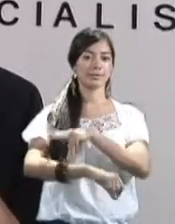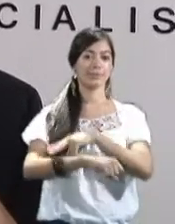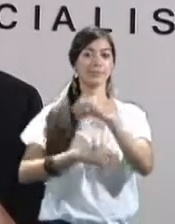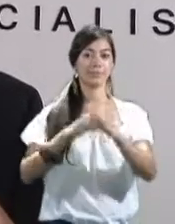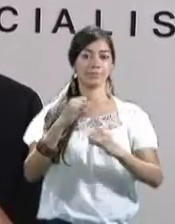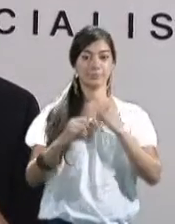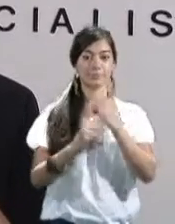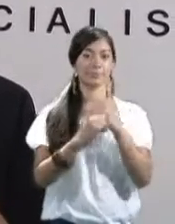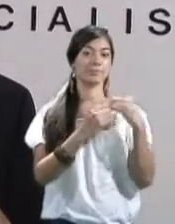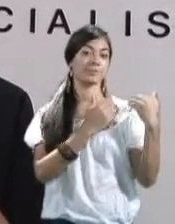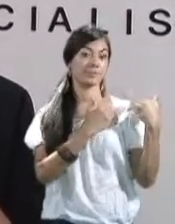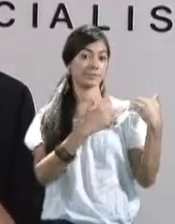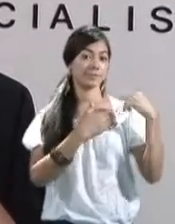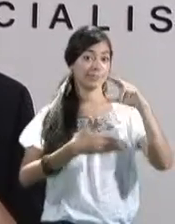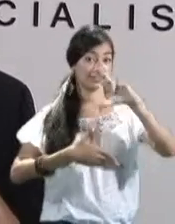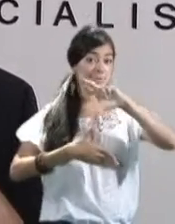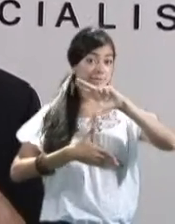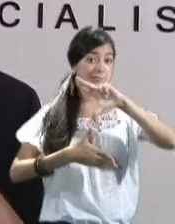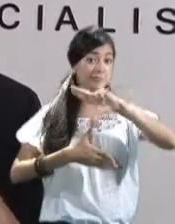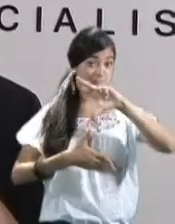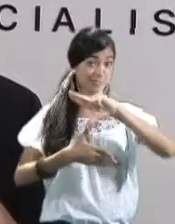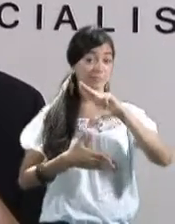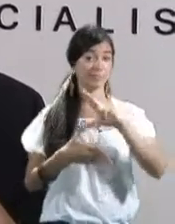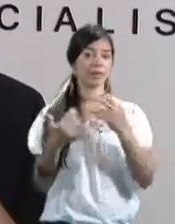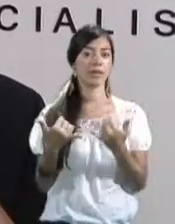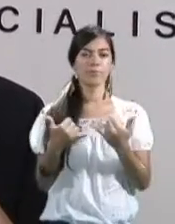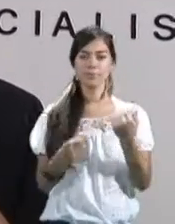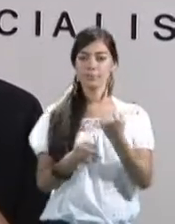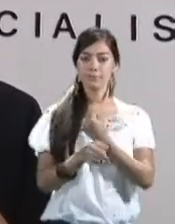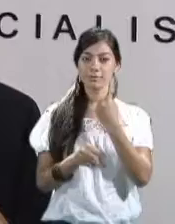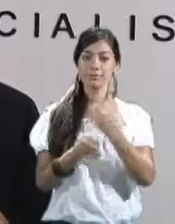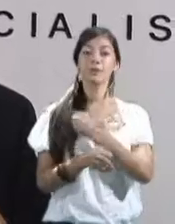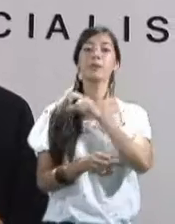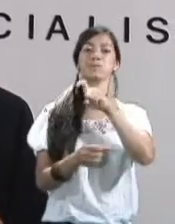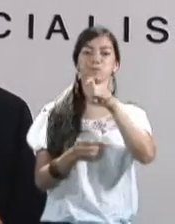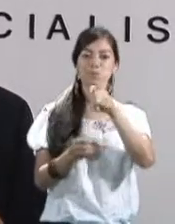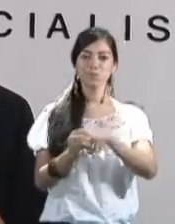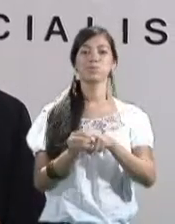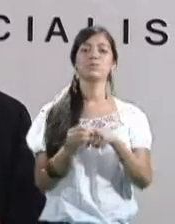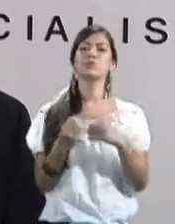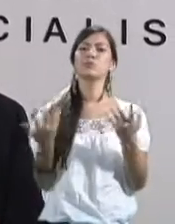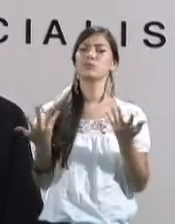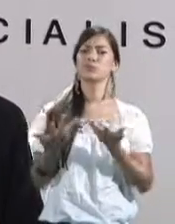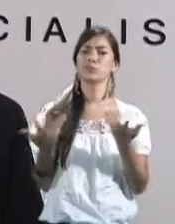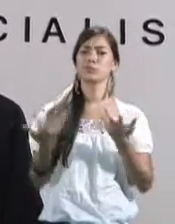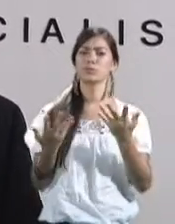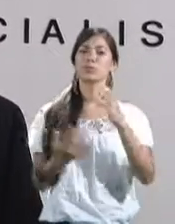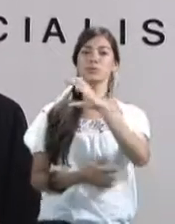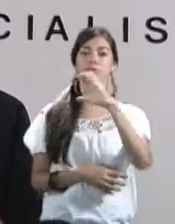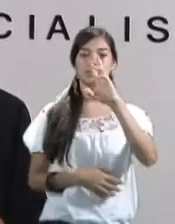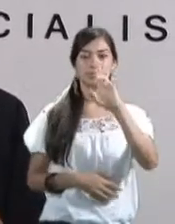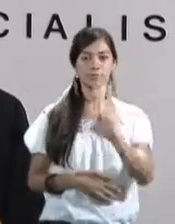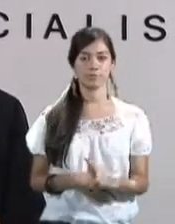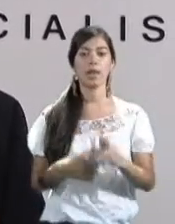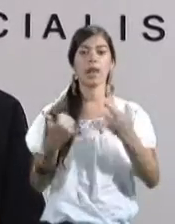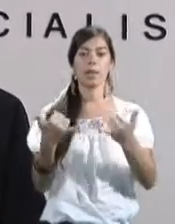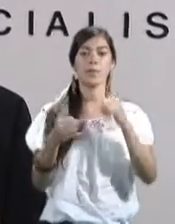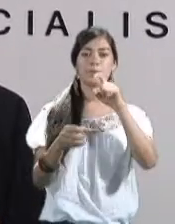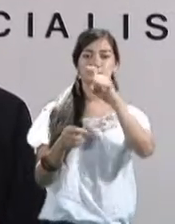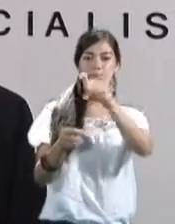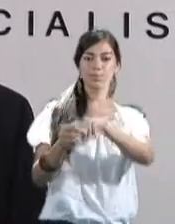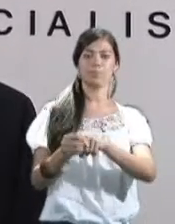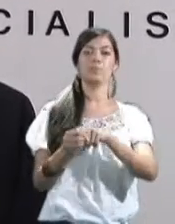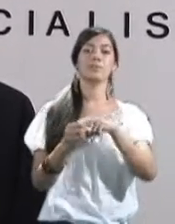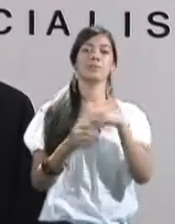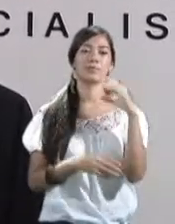la compañía internacional en toda Latinoamérica. Estamos haciendo este trabajo, arduo trabajo, desde Costa Rica, Panamá, ahorita estamos en